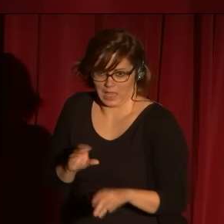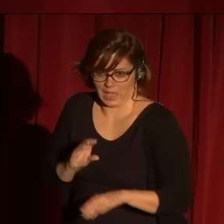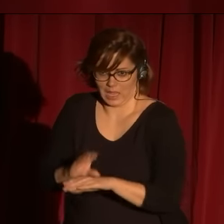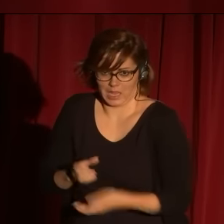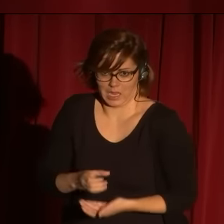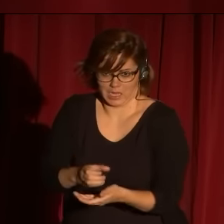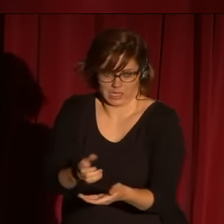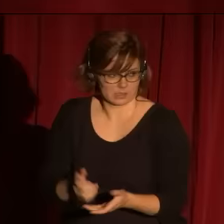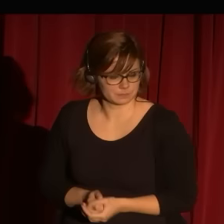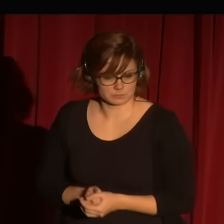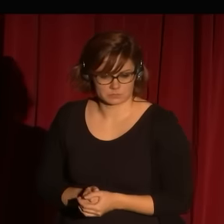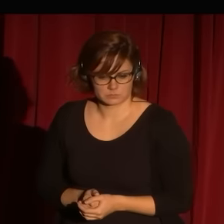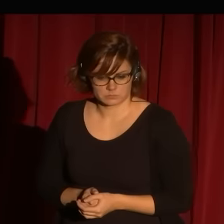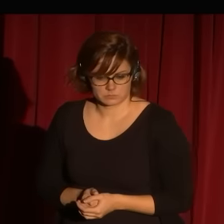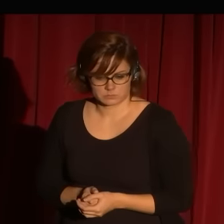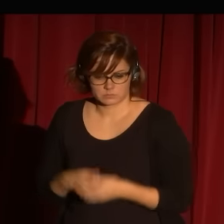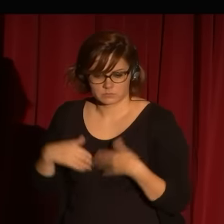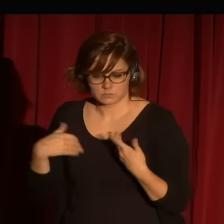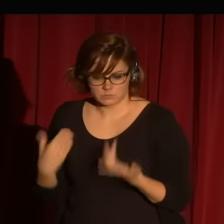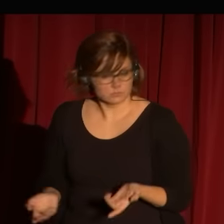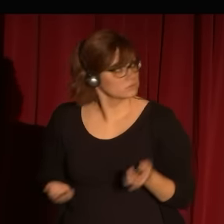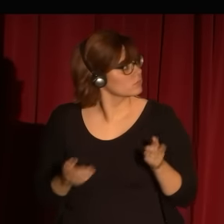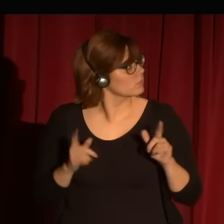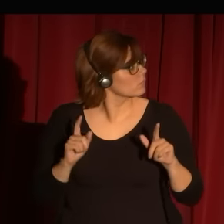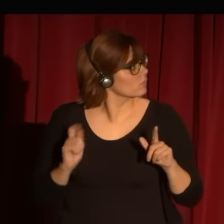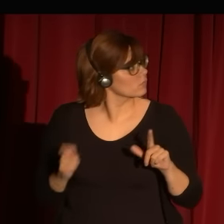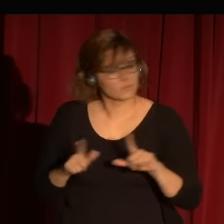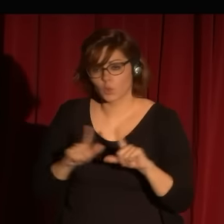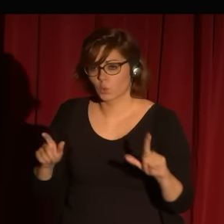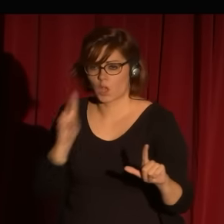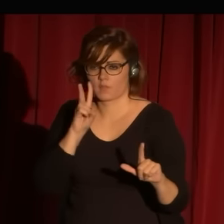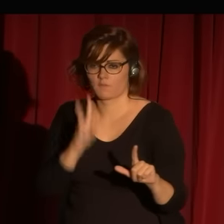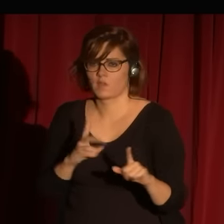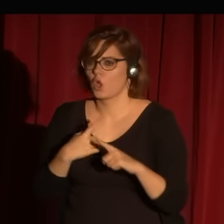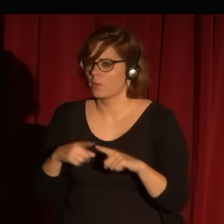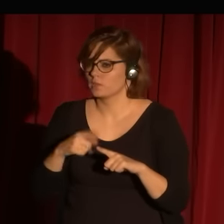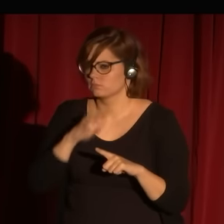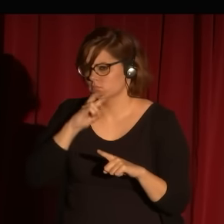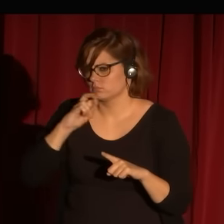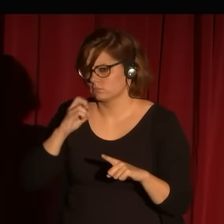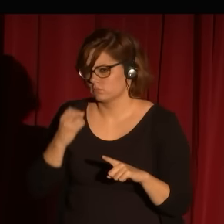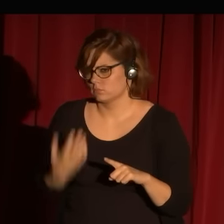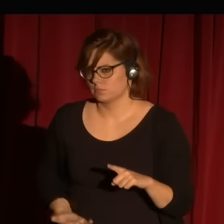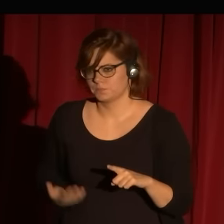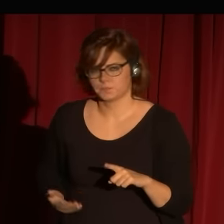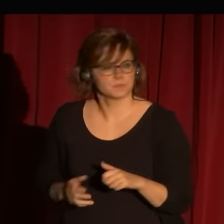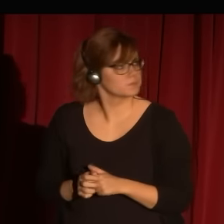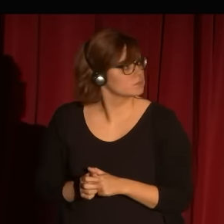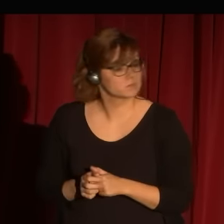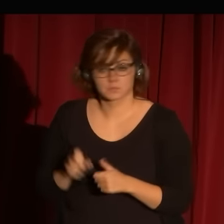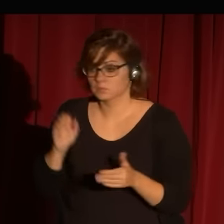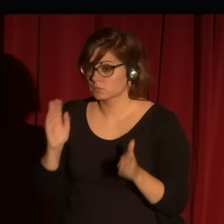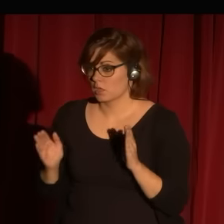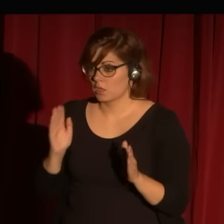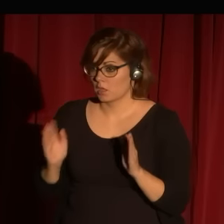no Esto es lo que estamos viendo al ver cuadros como estos cuadros en los que vemos objetos que se valoran y que los contemporáneos